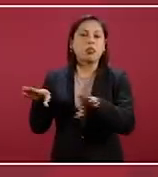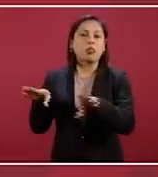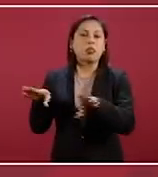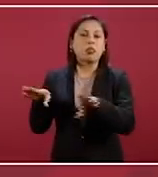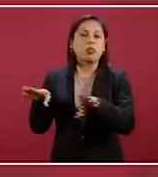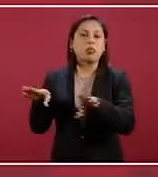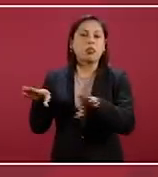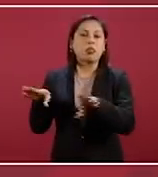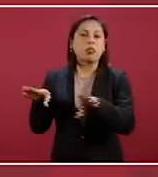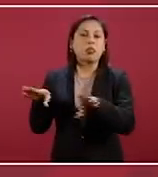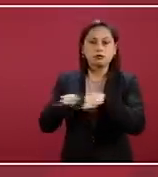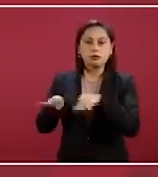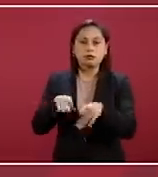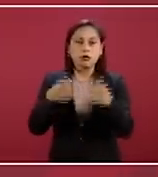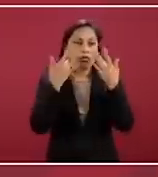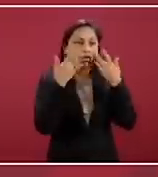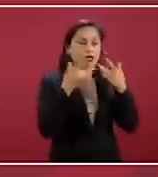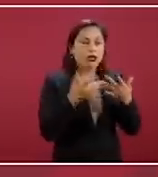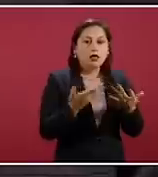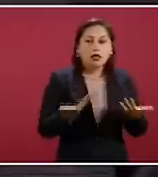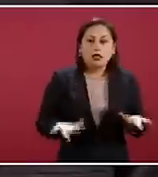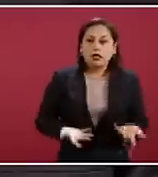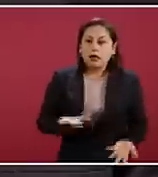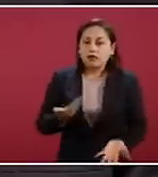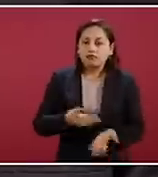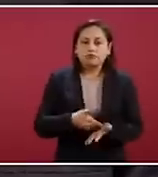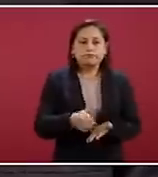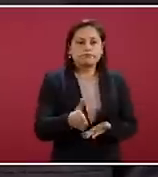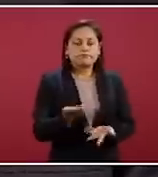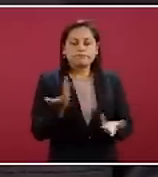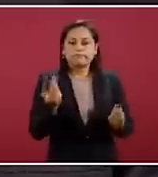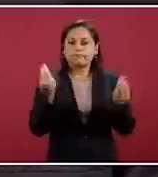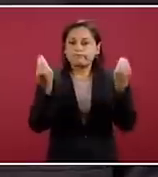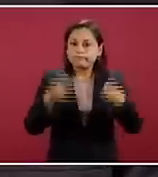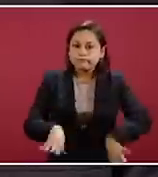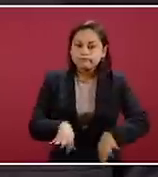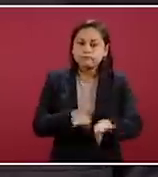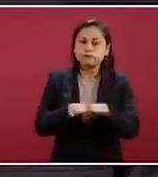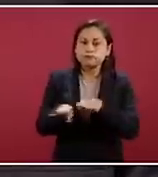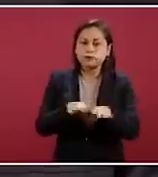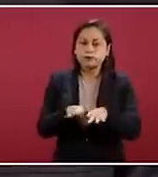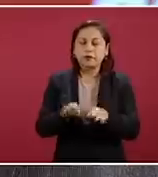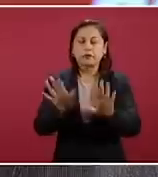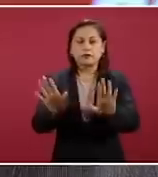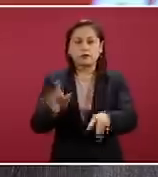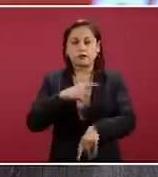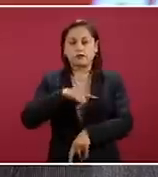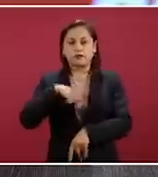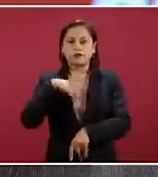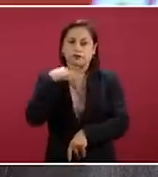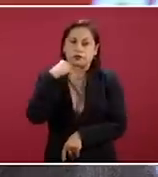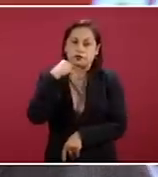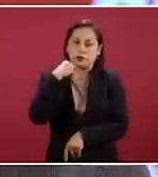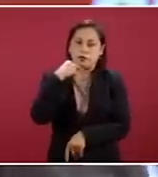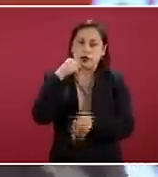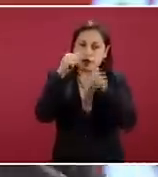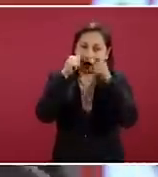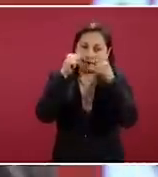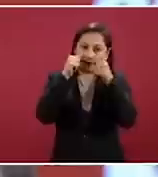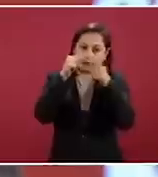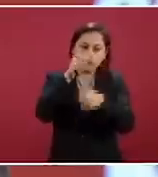queremos mortandad de negocios, queremos al contrario, que cada